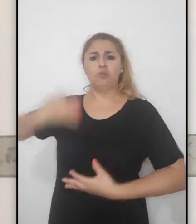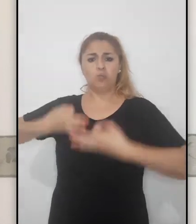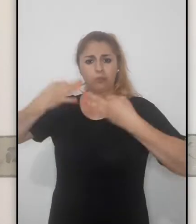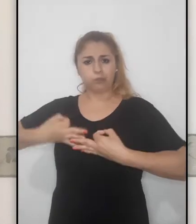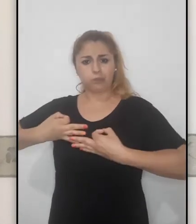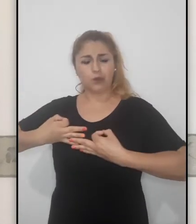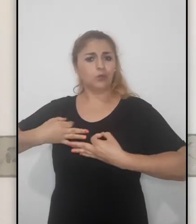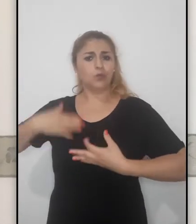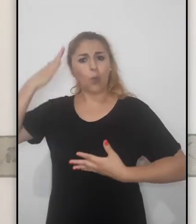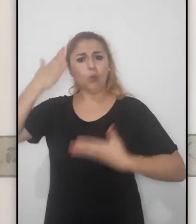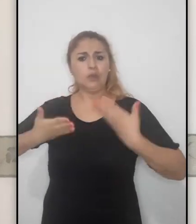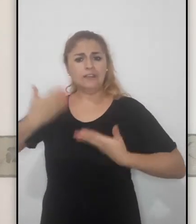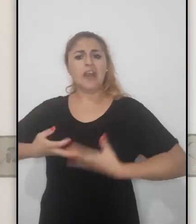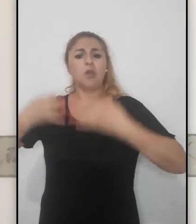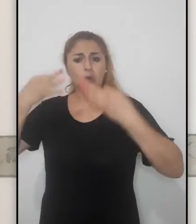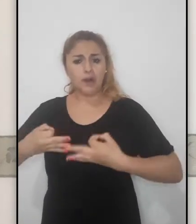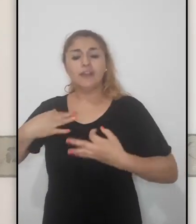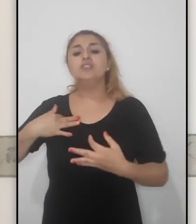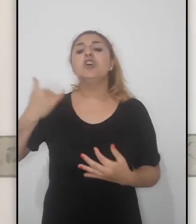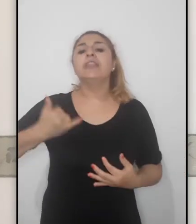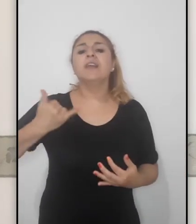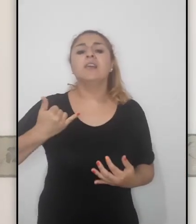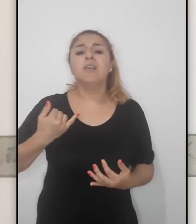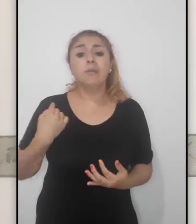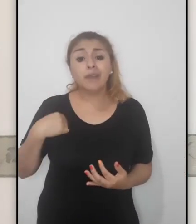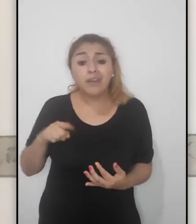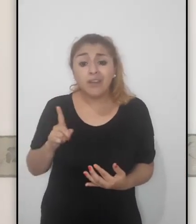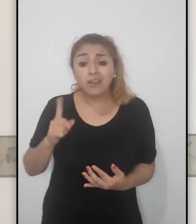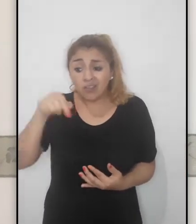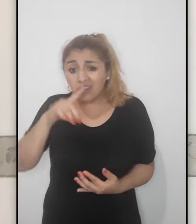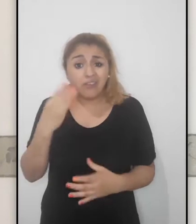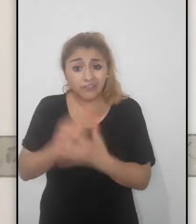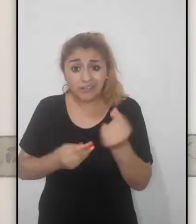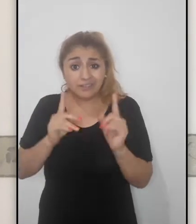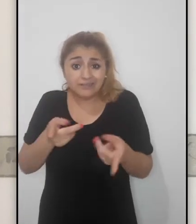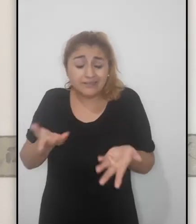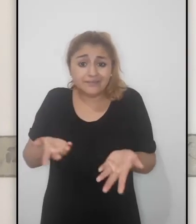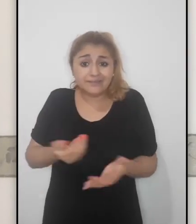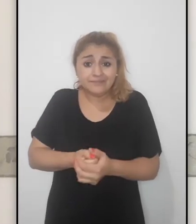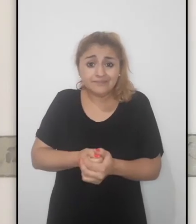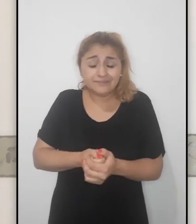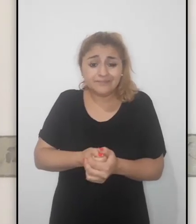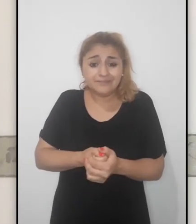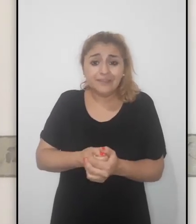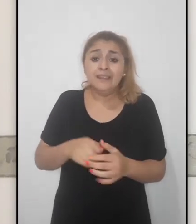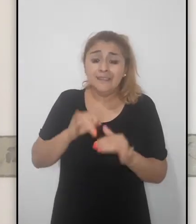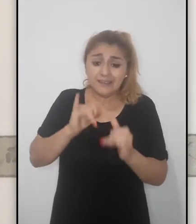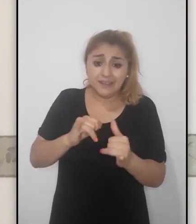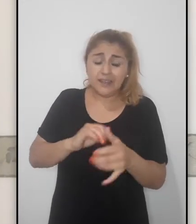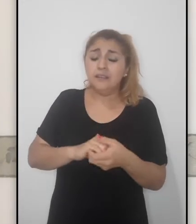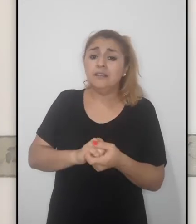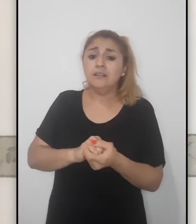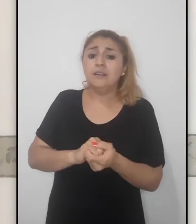y el pecado justamente describe no la condición del ser humano como